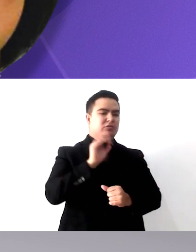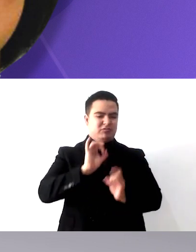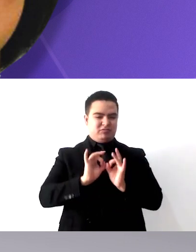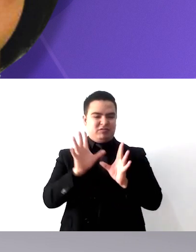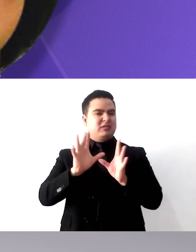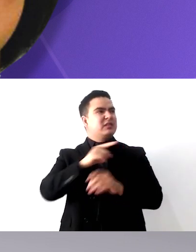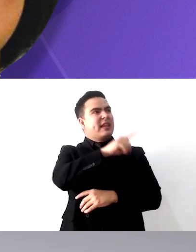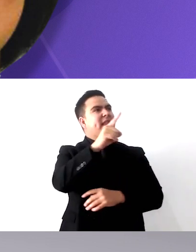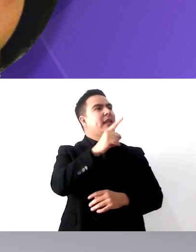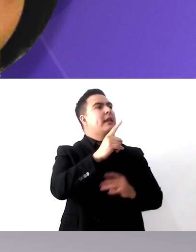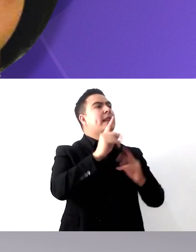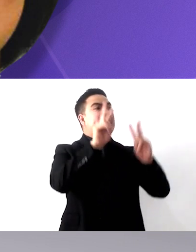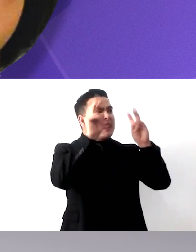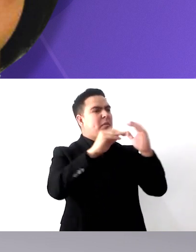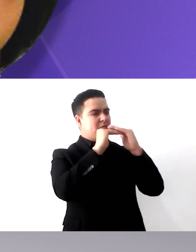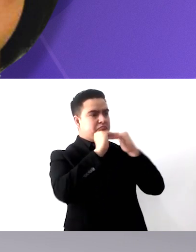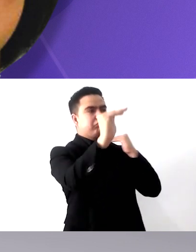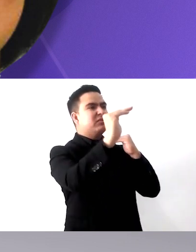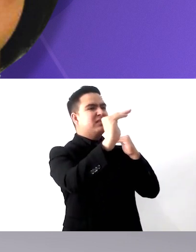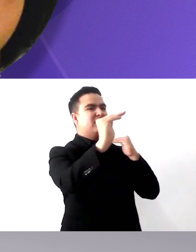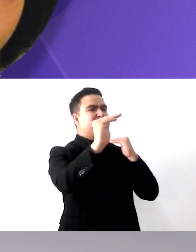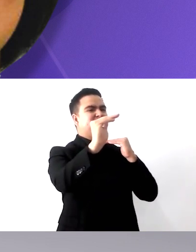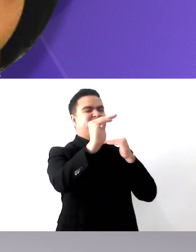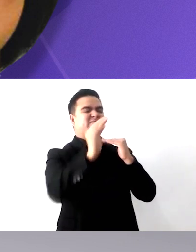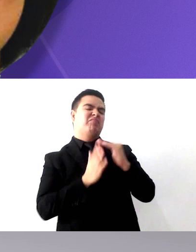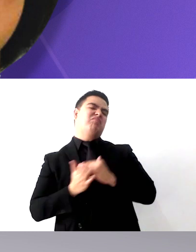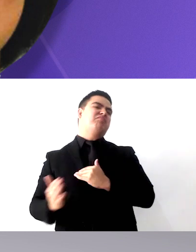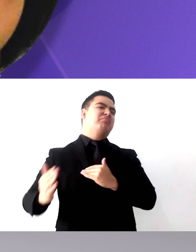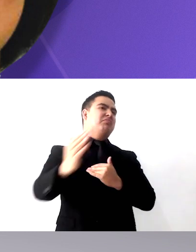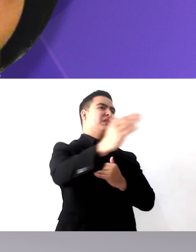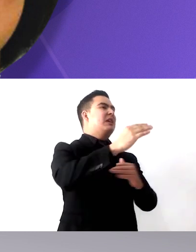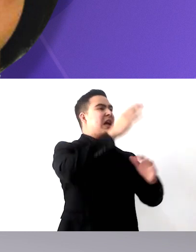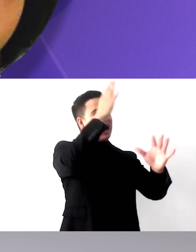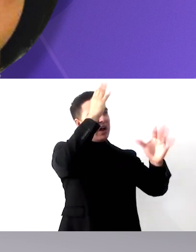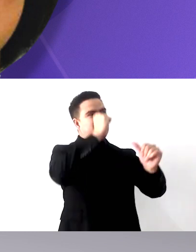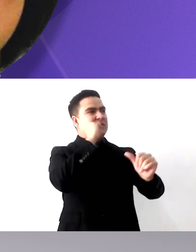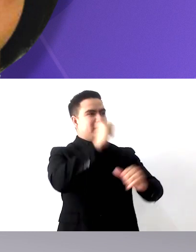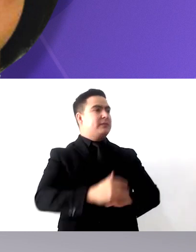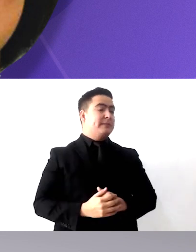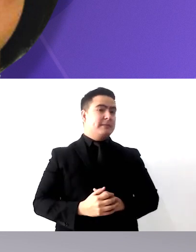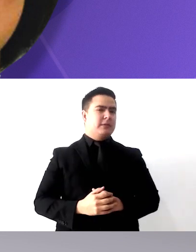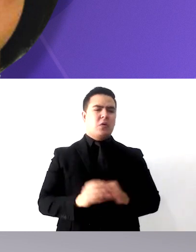a los temas de paridad o de acciones afirmativas. Platícanos. ¿Cuáles fueron esas? Hay